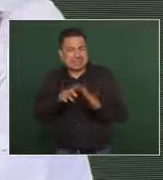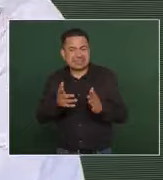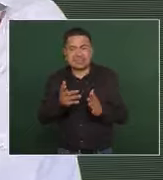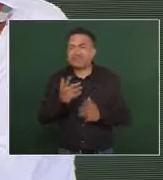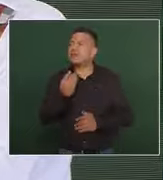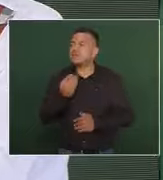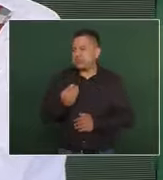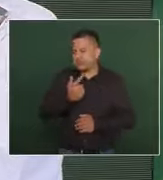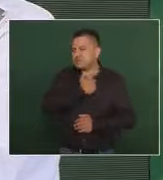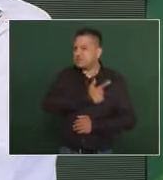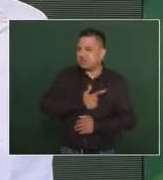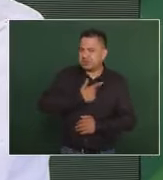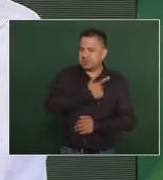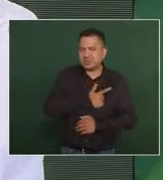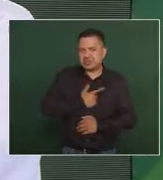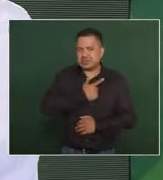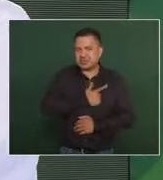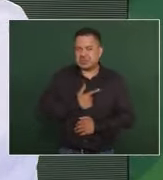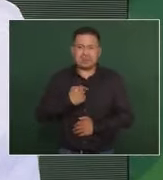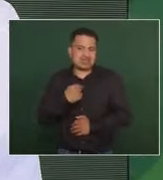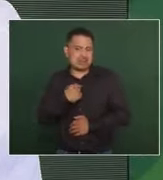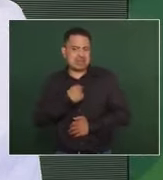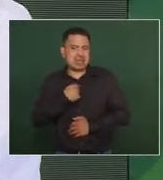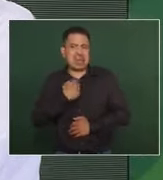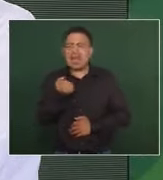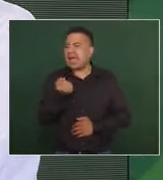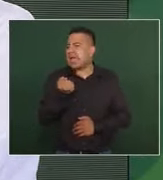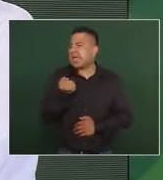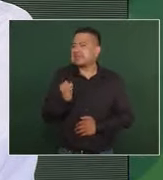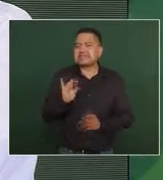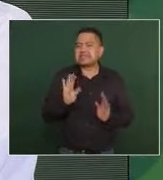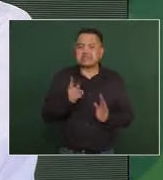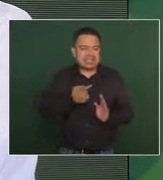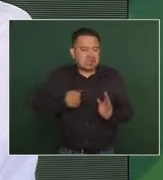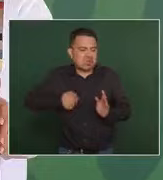mucho gusto porque así somos.